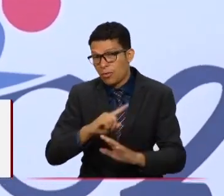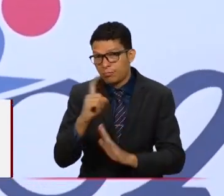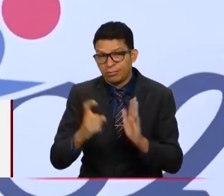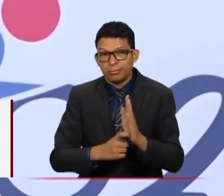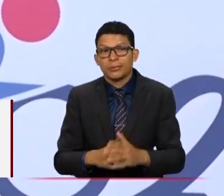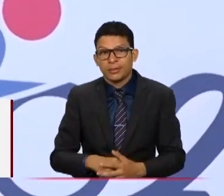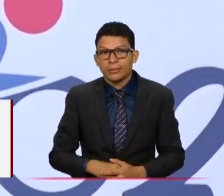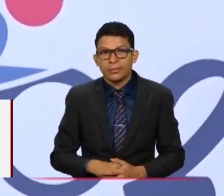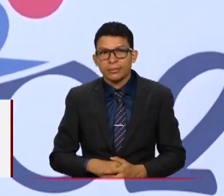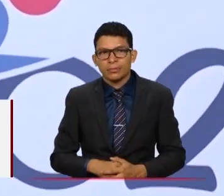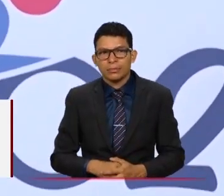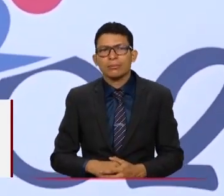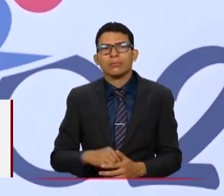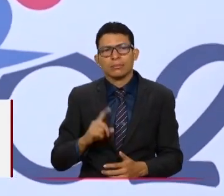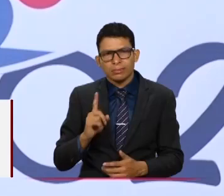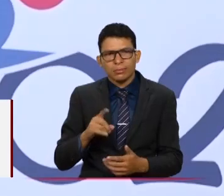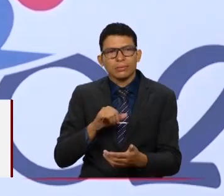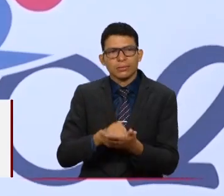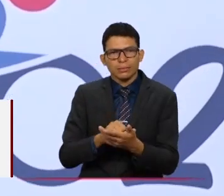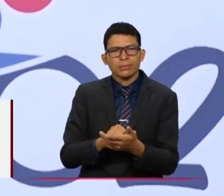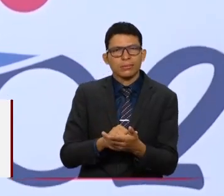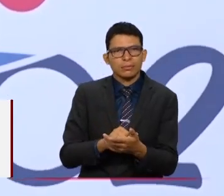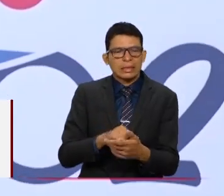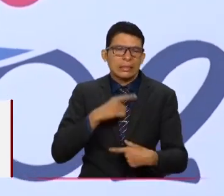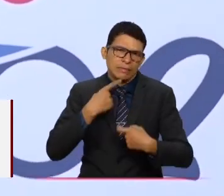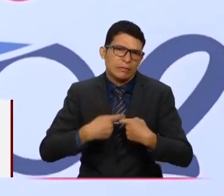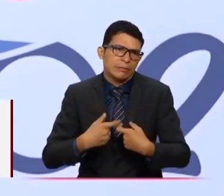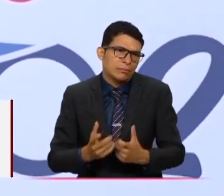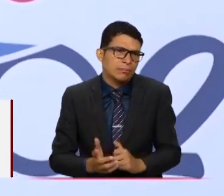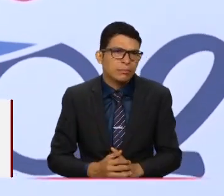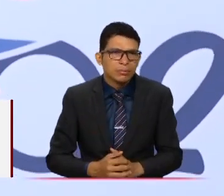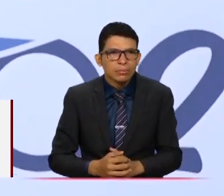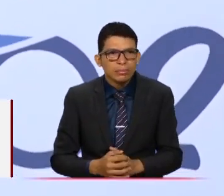Sí, es una hazaña difícil, ¿no?